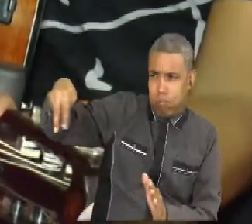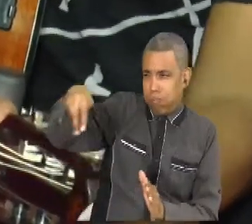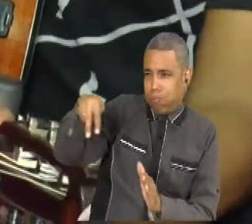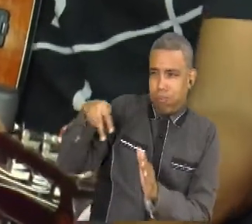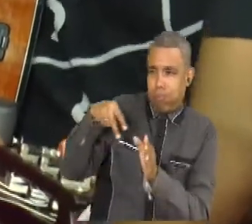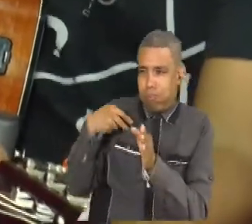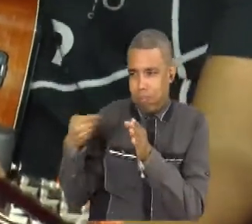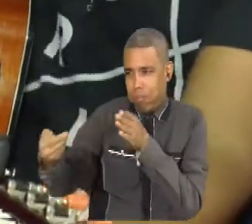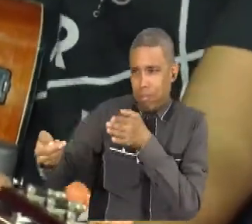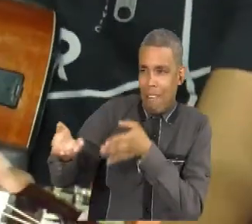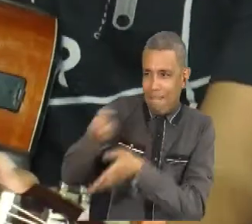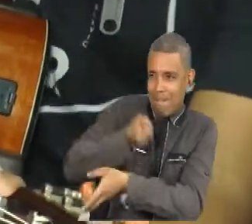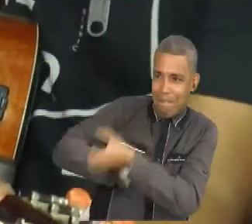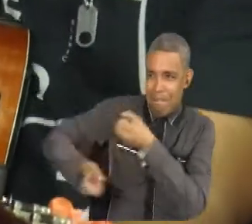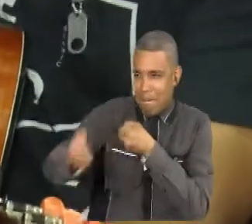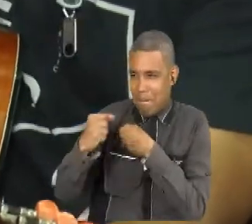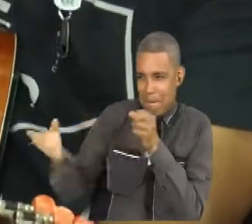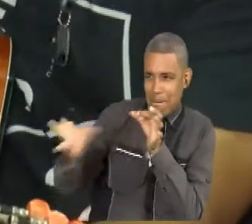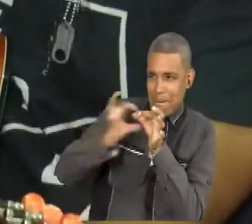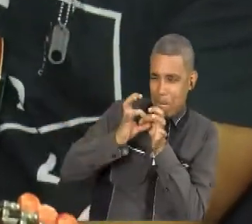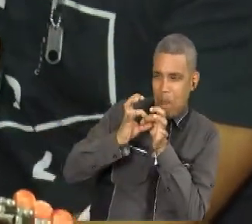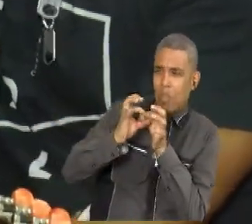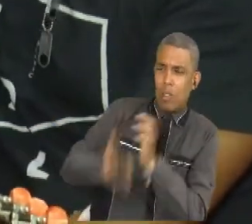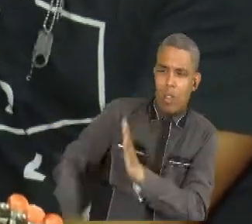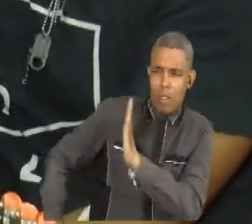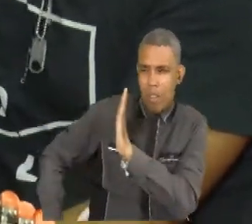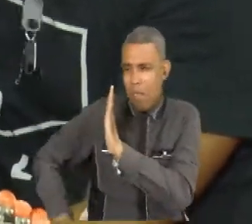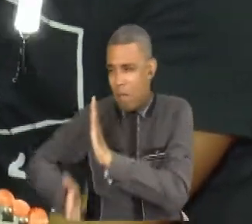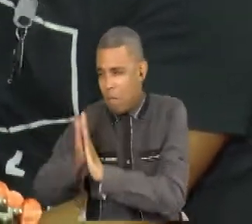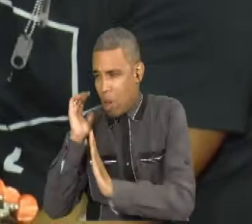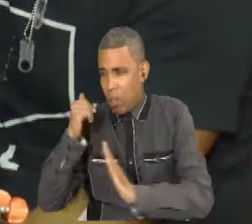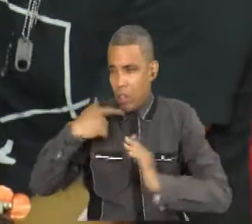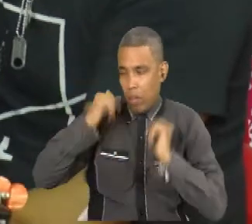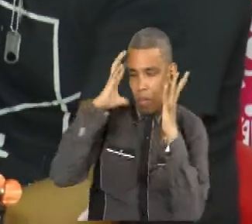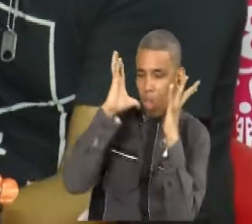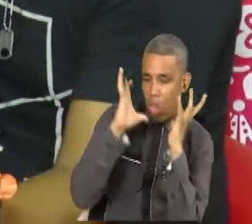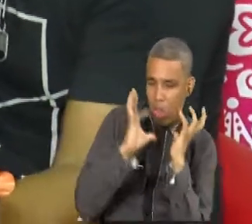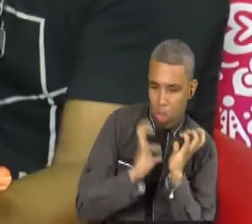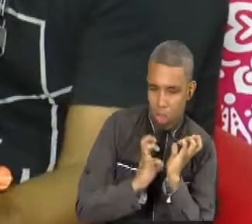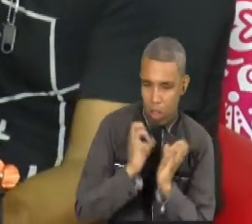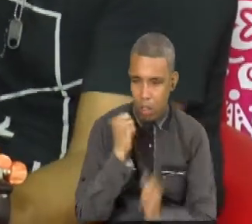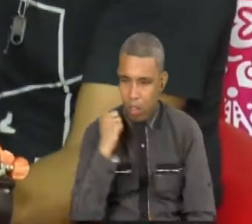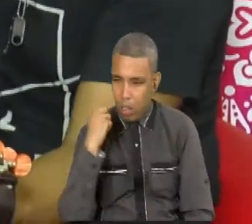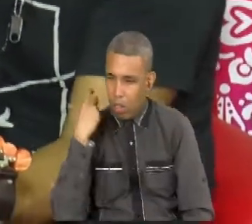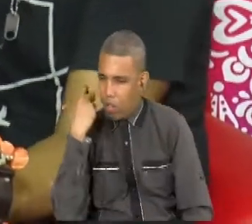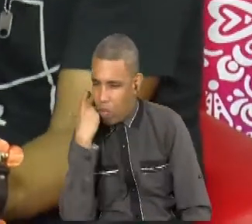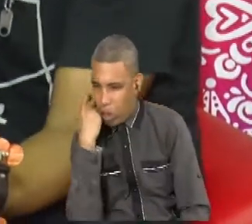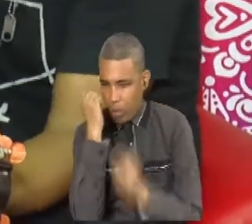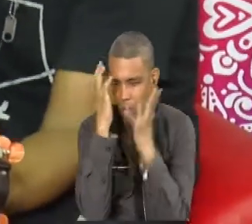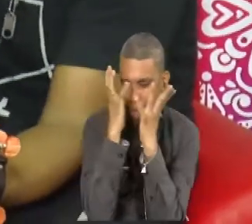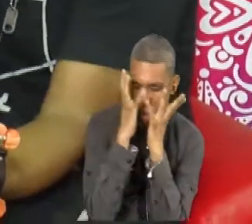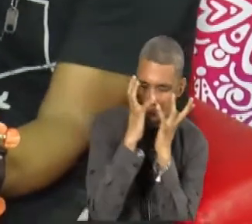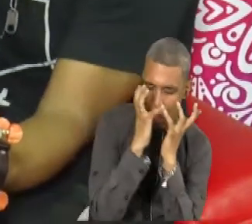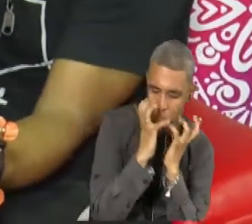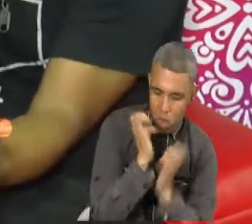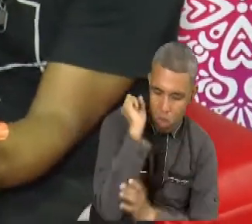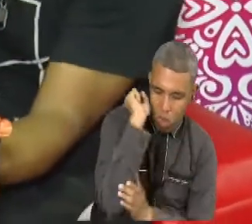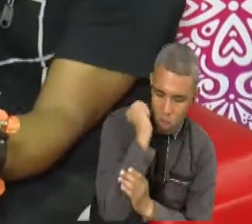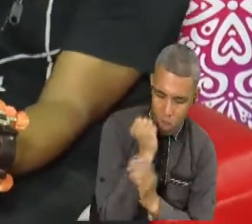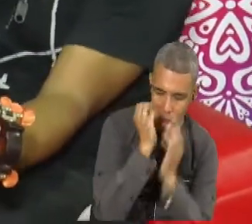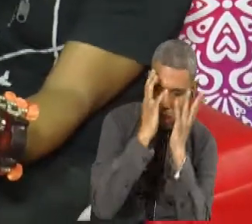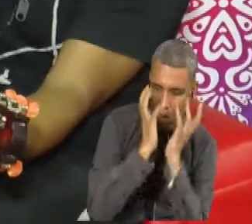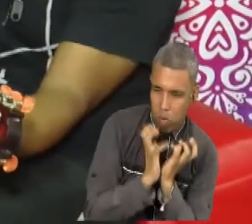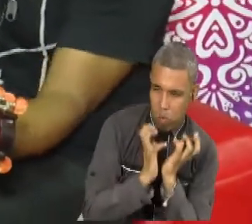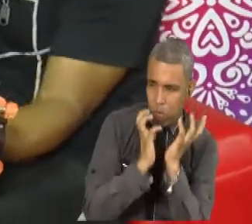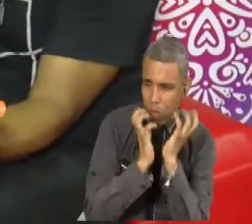te llevaste mi vida. Desde que te fuiste no he recibido comida, estoy enfermo y no encuentro la salida a esta situación. Sin ti mi mente está vacía,